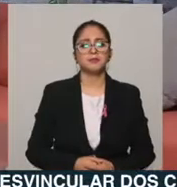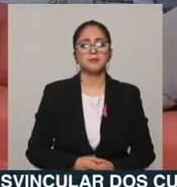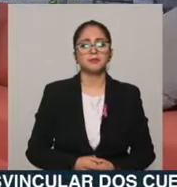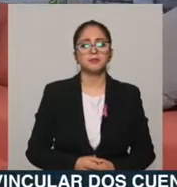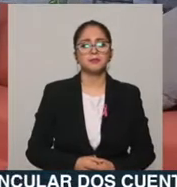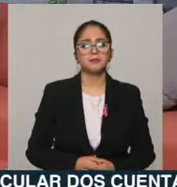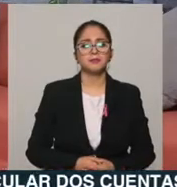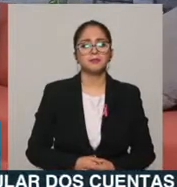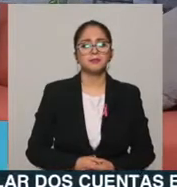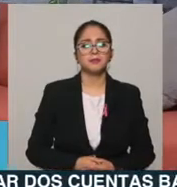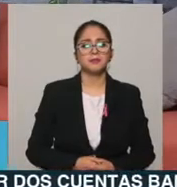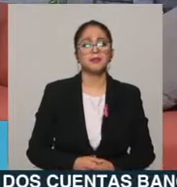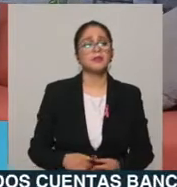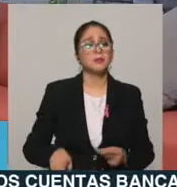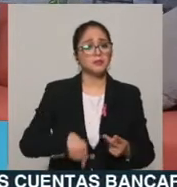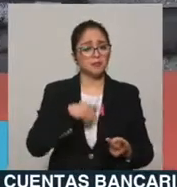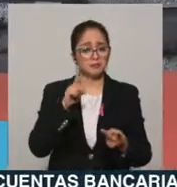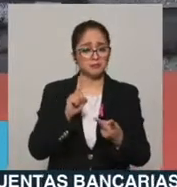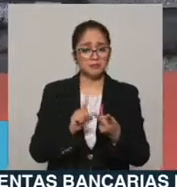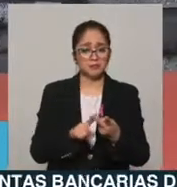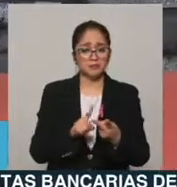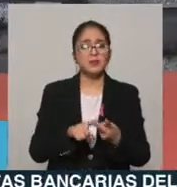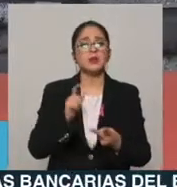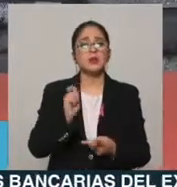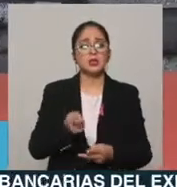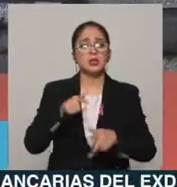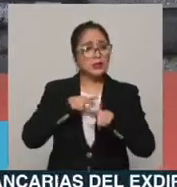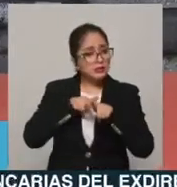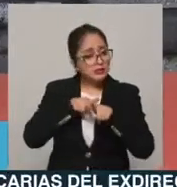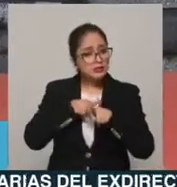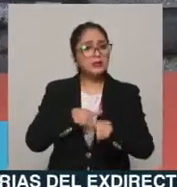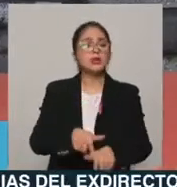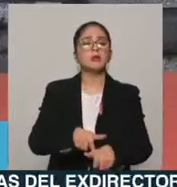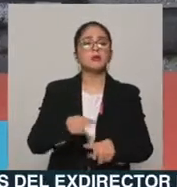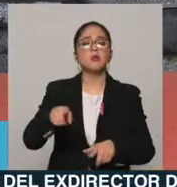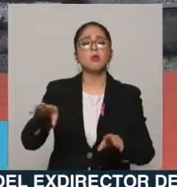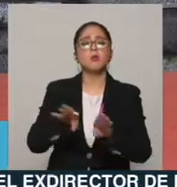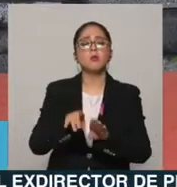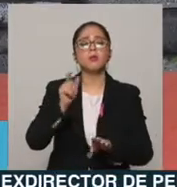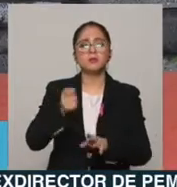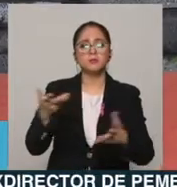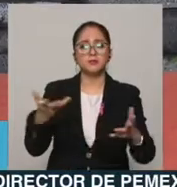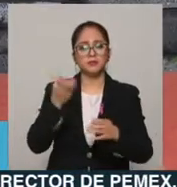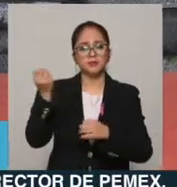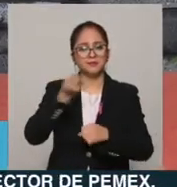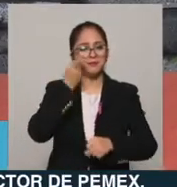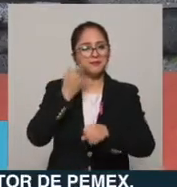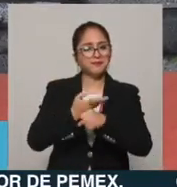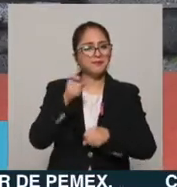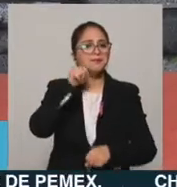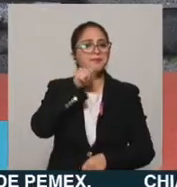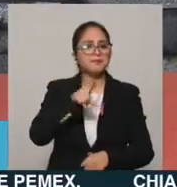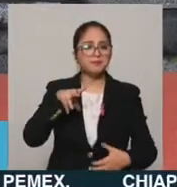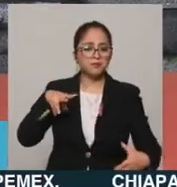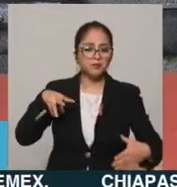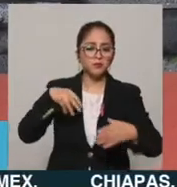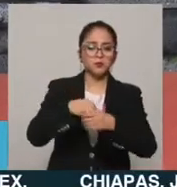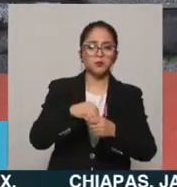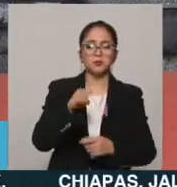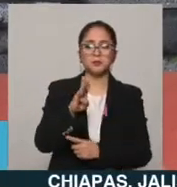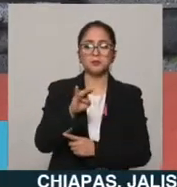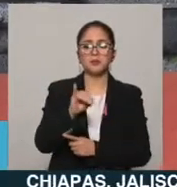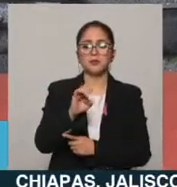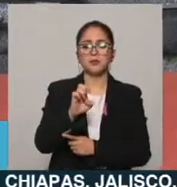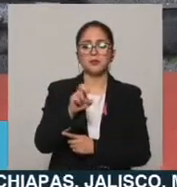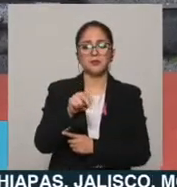exactamente. Y el segundo es continuar la operación de una secretaría como la de Inclusión y Bienestar Social no